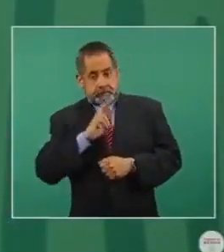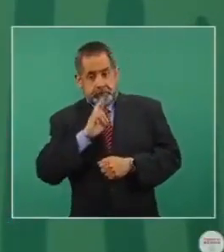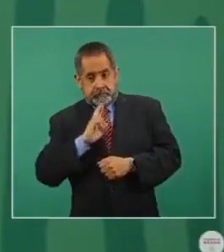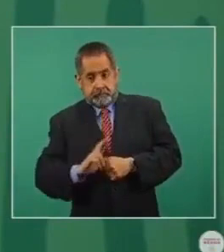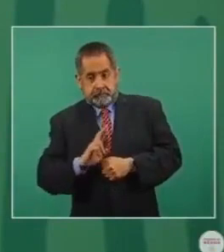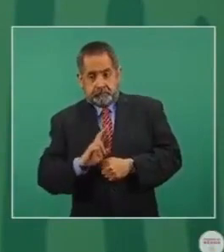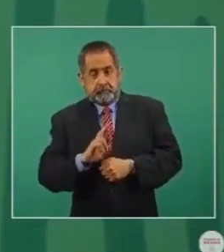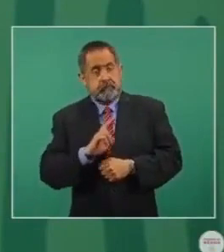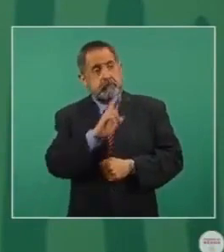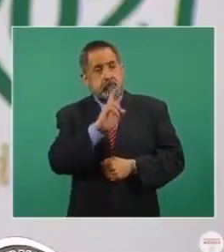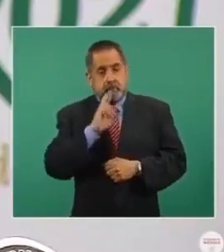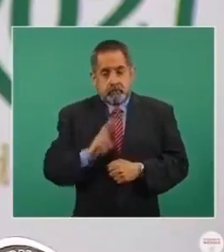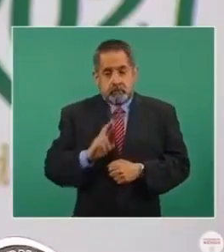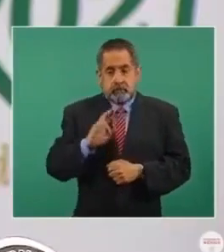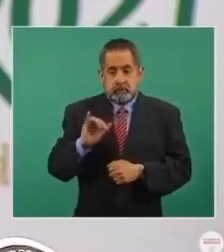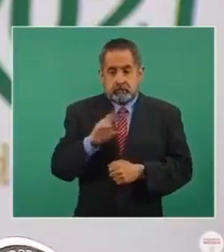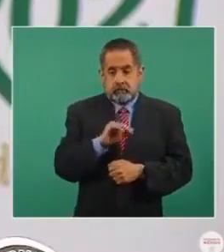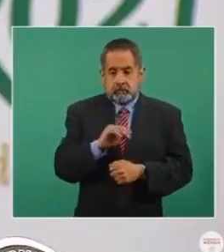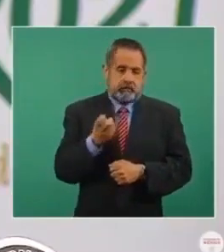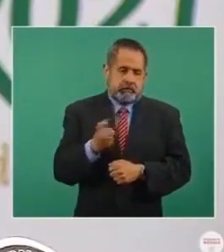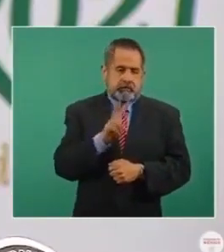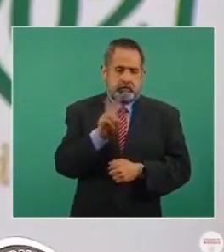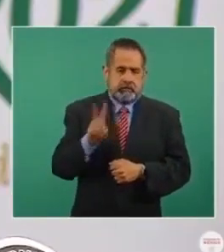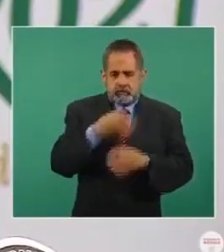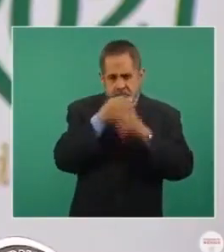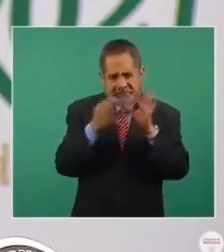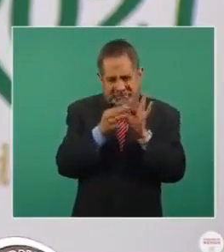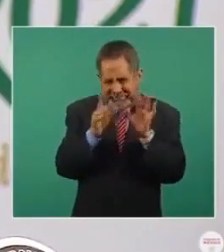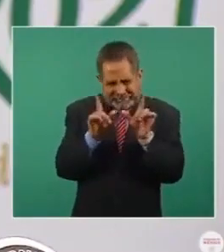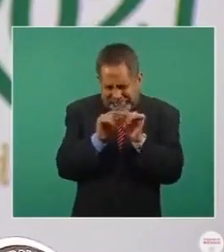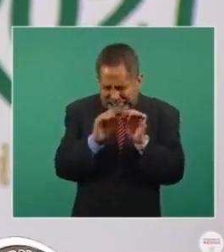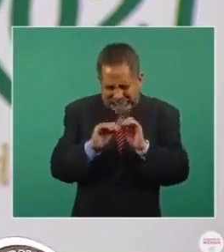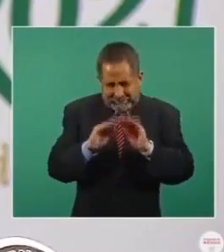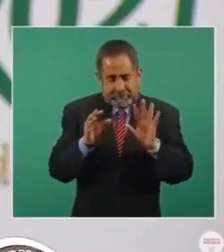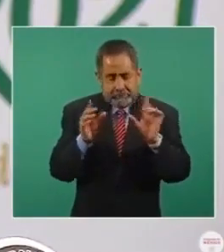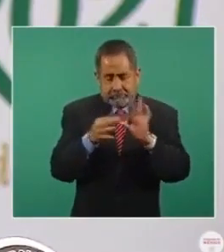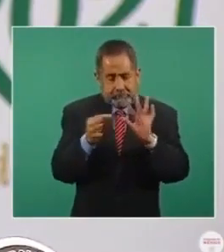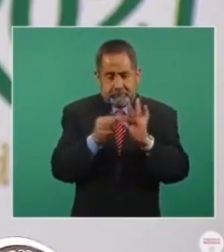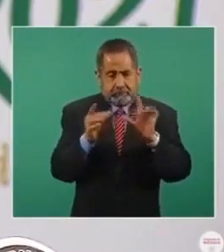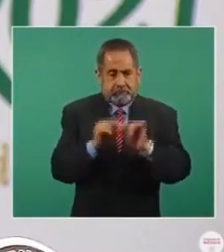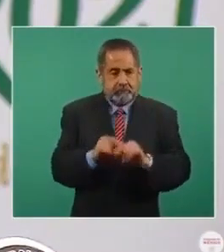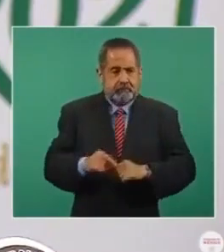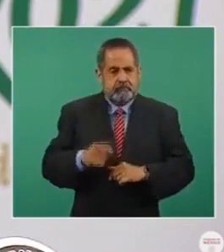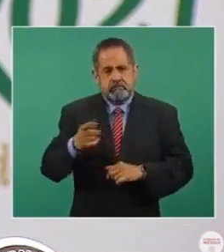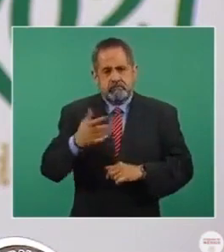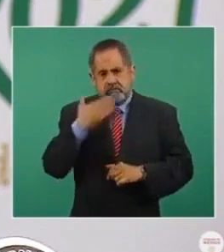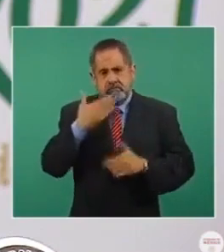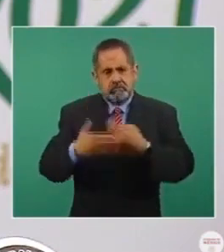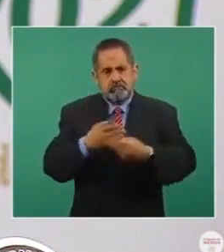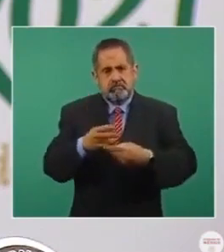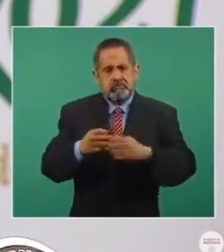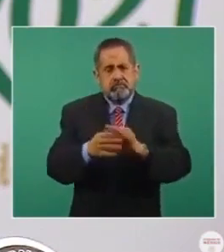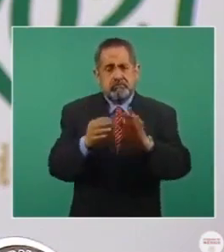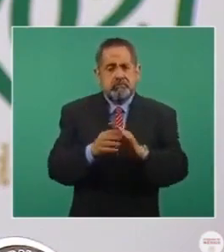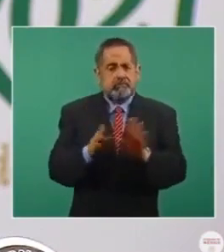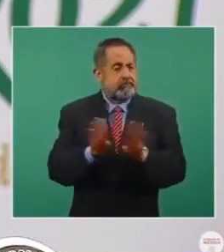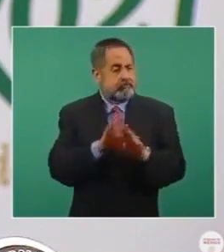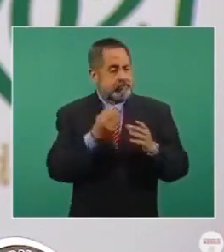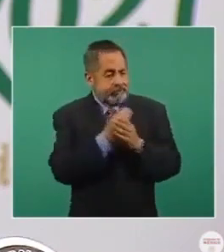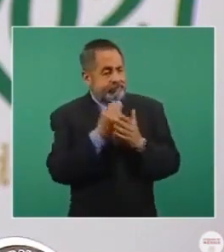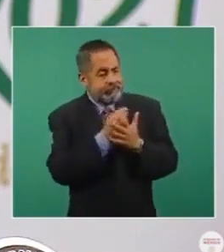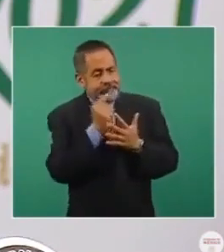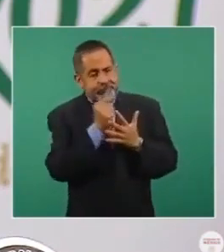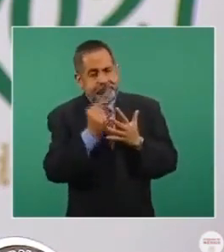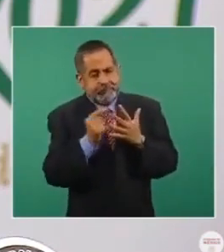y pues lógicamente ese día les daremos los detalles. Pero diría yo que tenemos un buen avance. Pero las